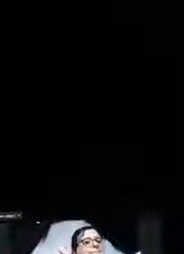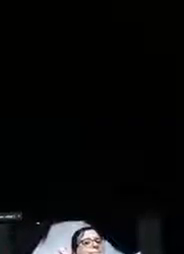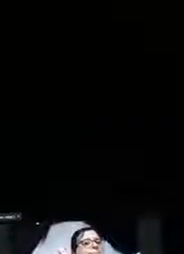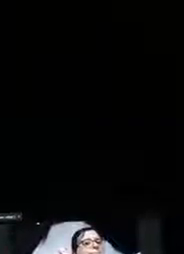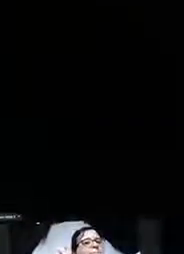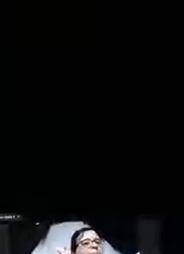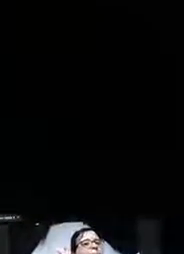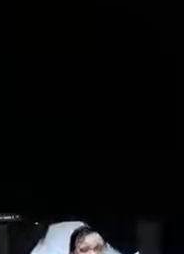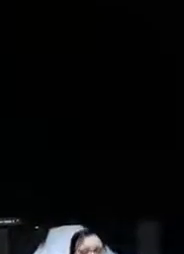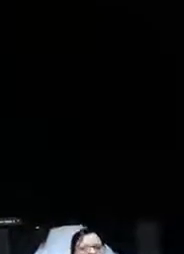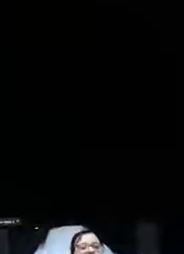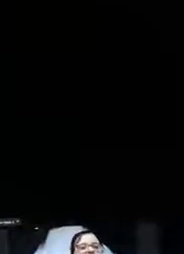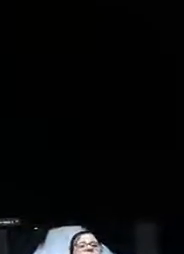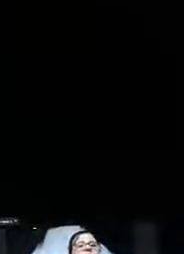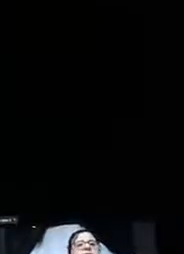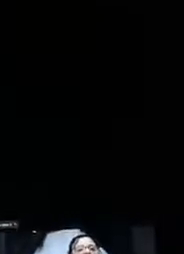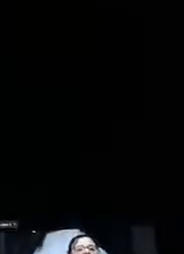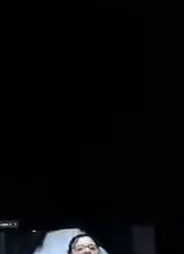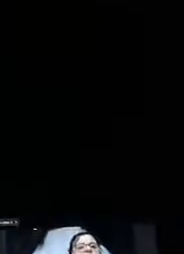lindo. Equipo de